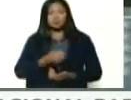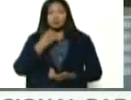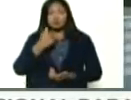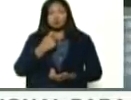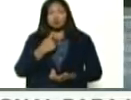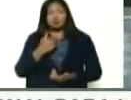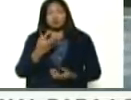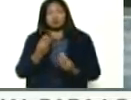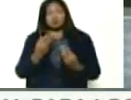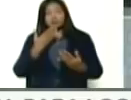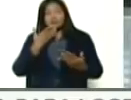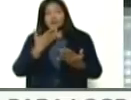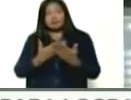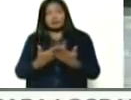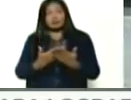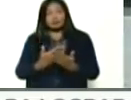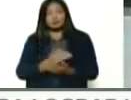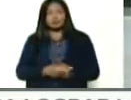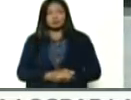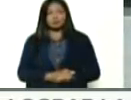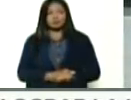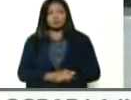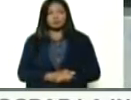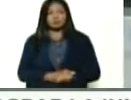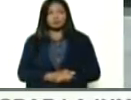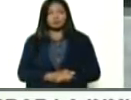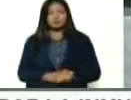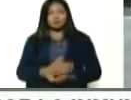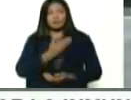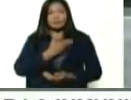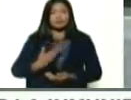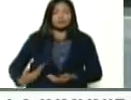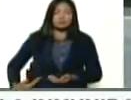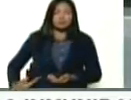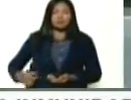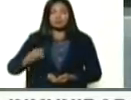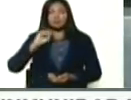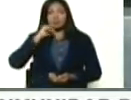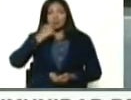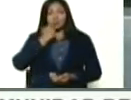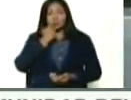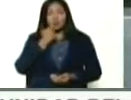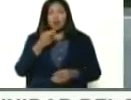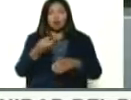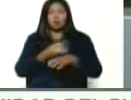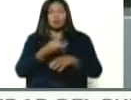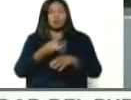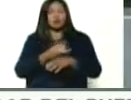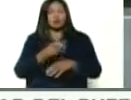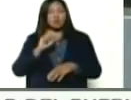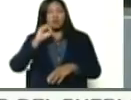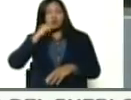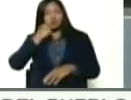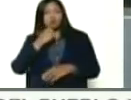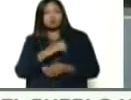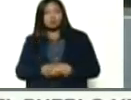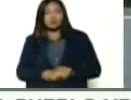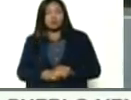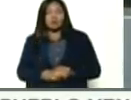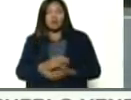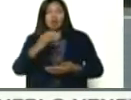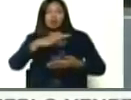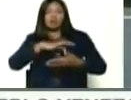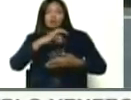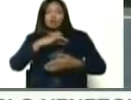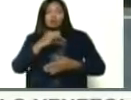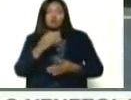gracias al presidente vladimir putin al gobierno de rusia al fondo de inversiones rusos